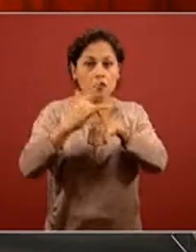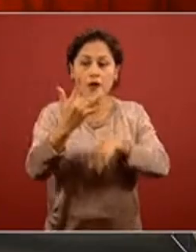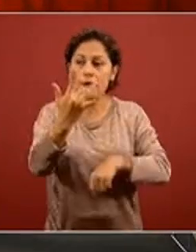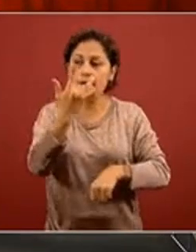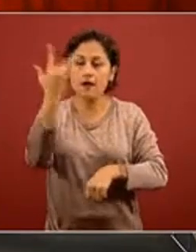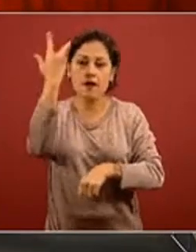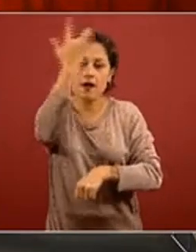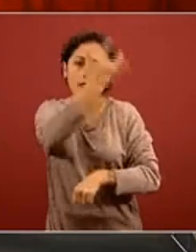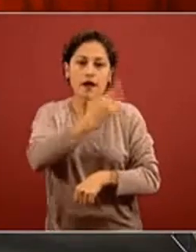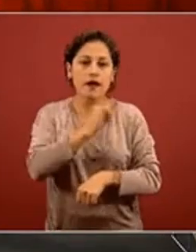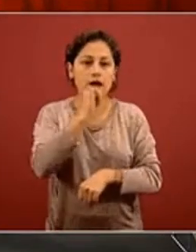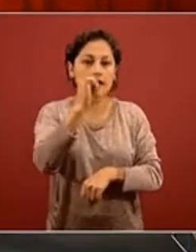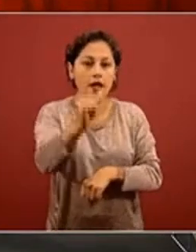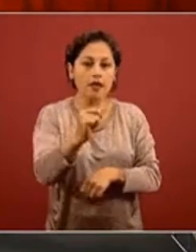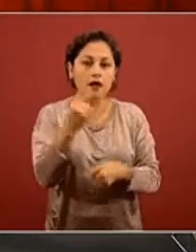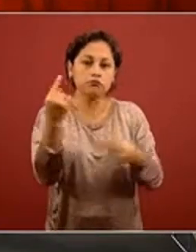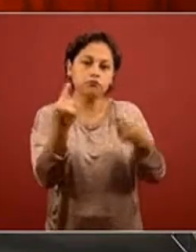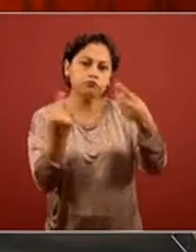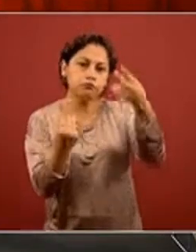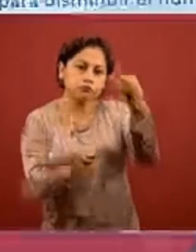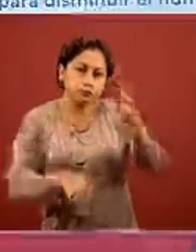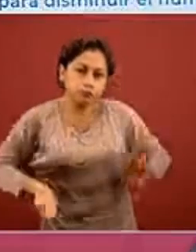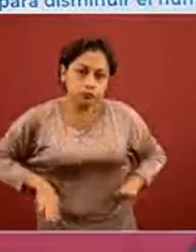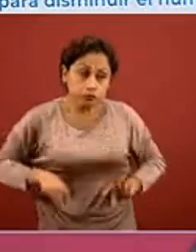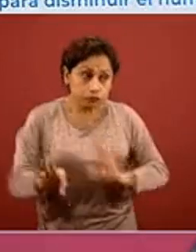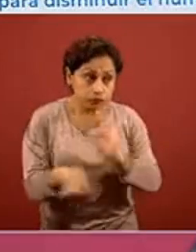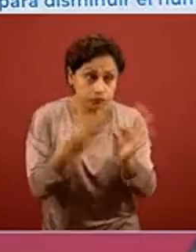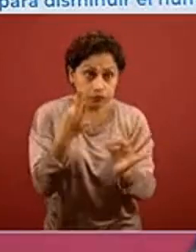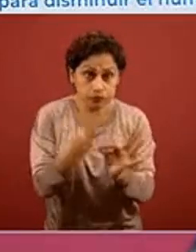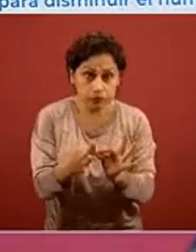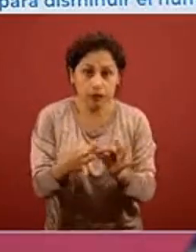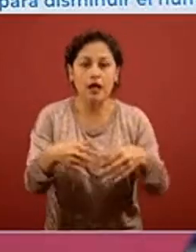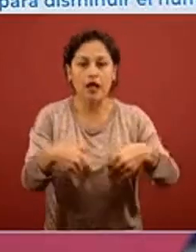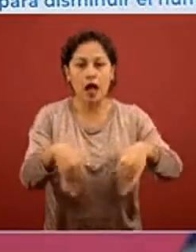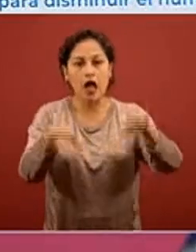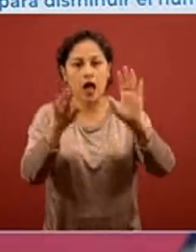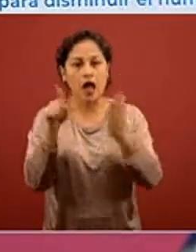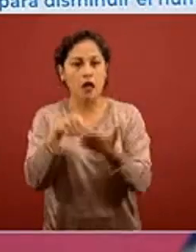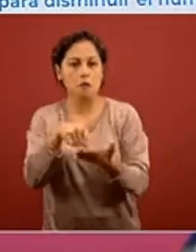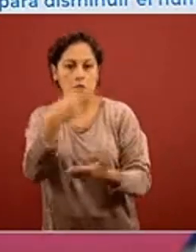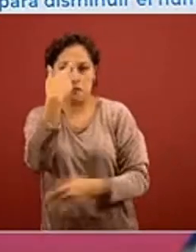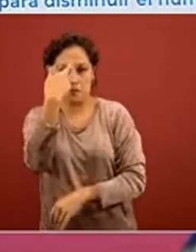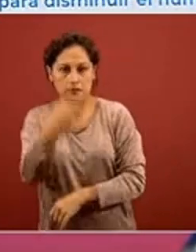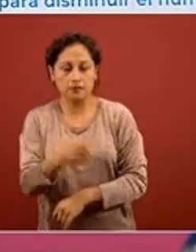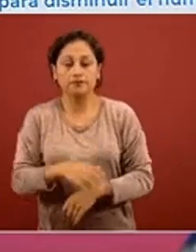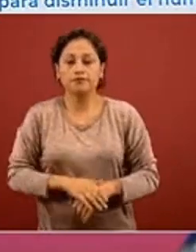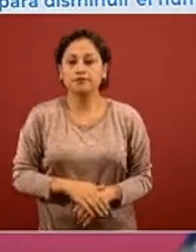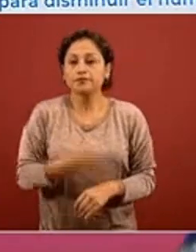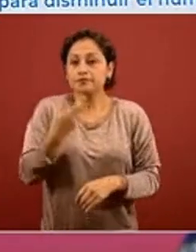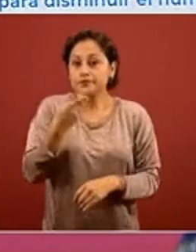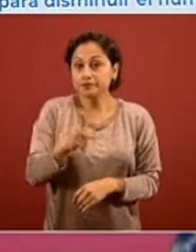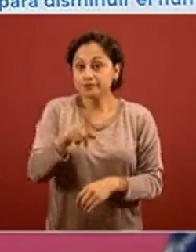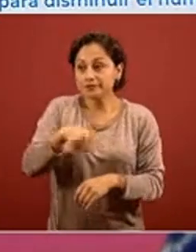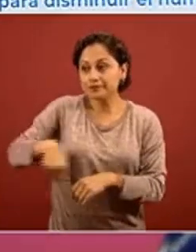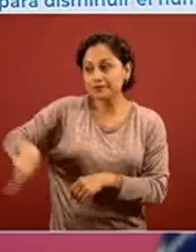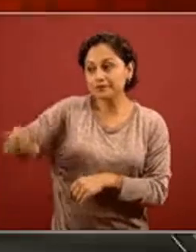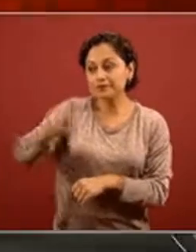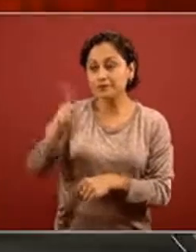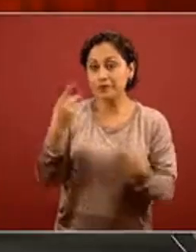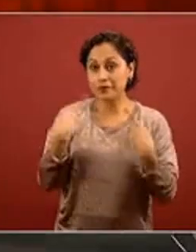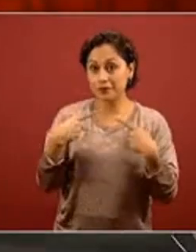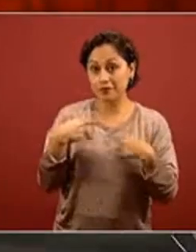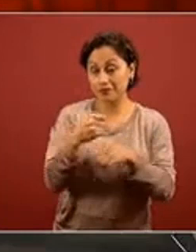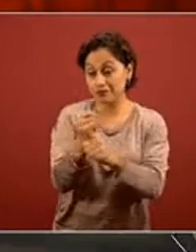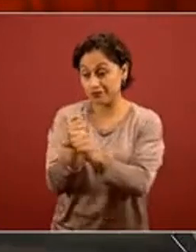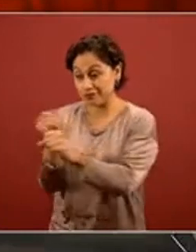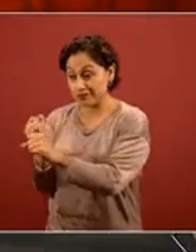cara, etcétera, etcétera, etcétera. Por lo tanto, la conclusión de los científicos es: la evidencia no es concluyente para